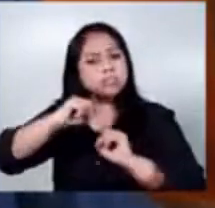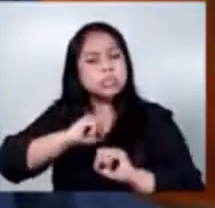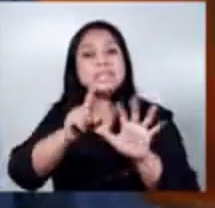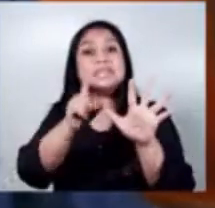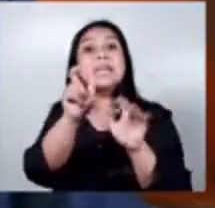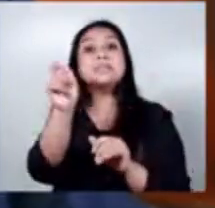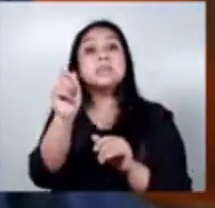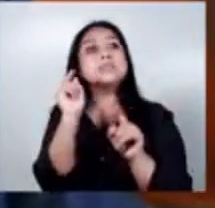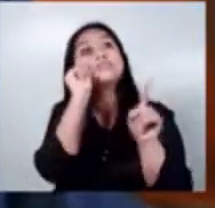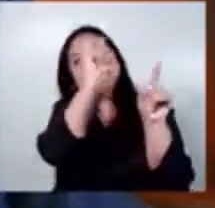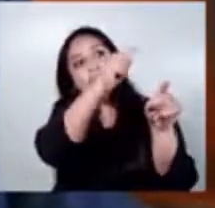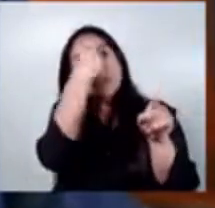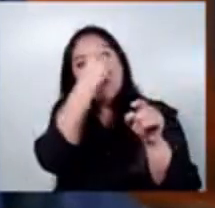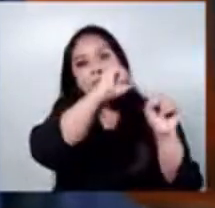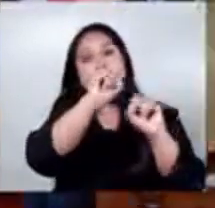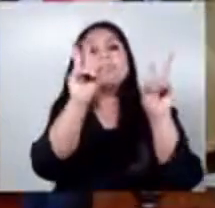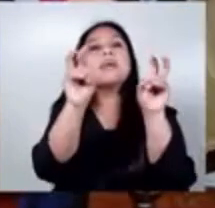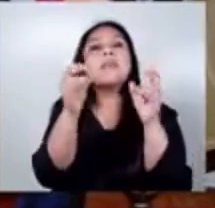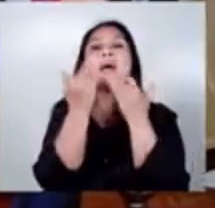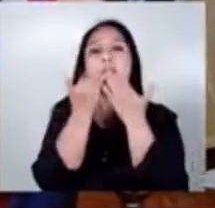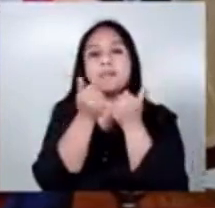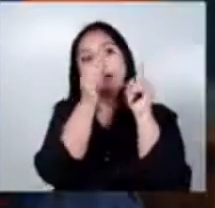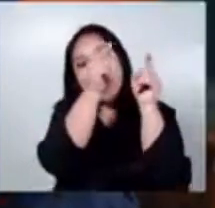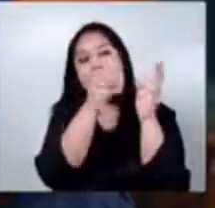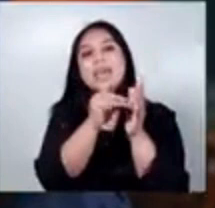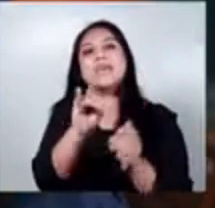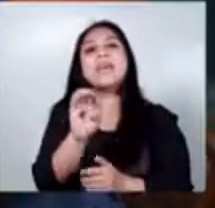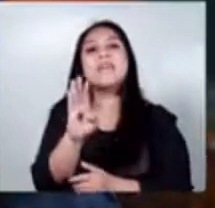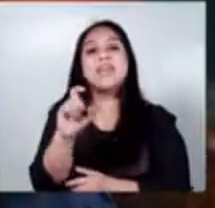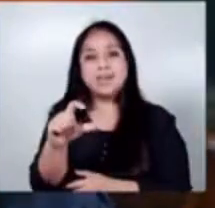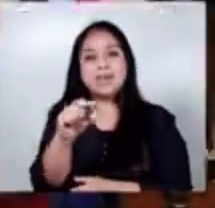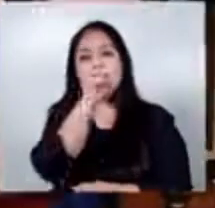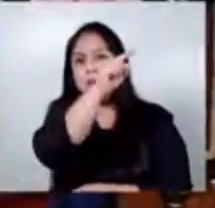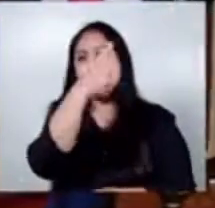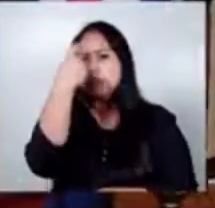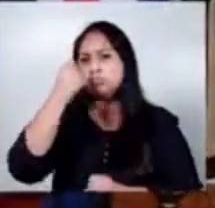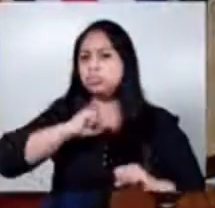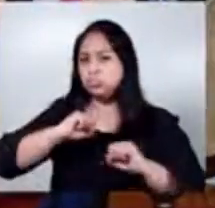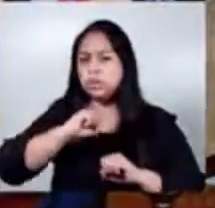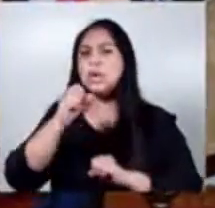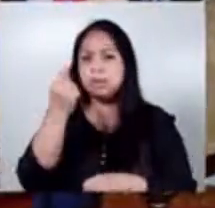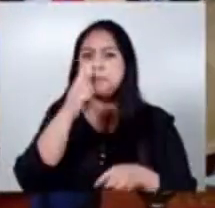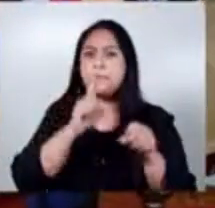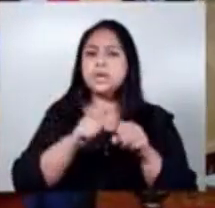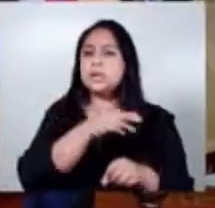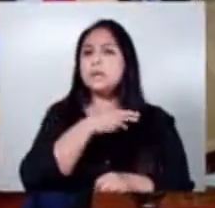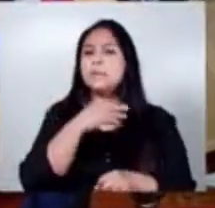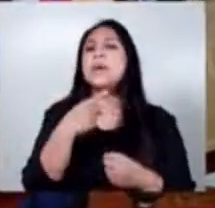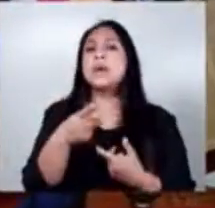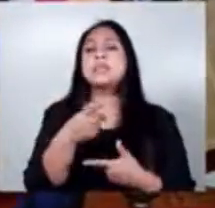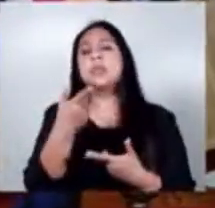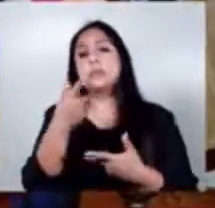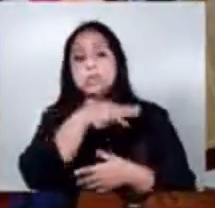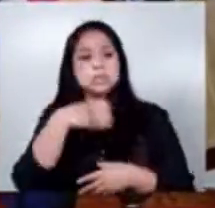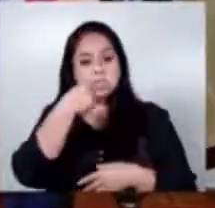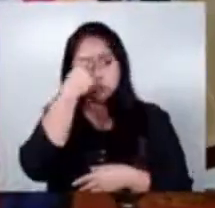desarrollar labores durante 6 meses en el sector agroalimentario en la provincia de Quebec. Esto es parte del programa de trabajo temporal del